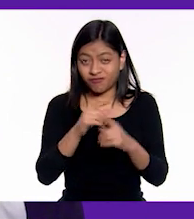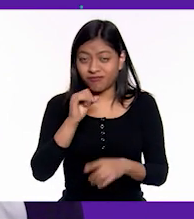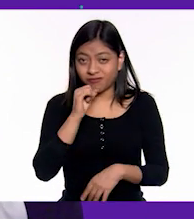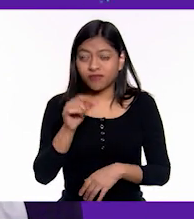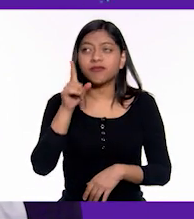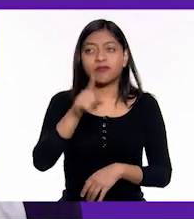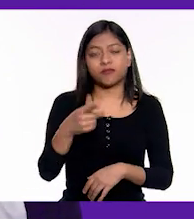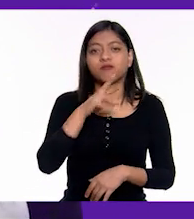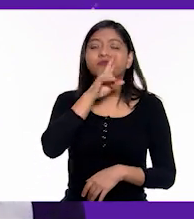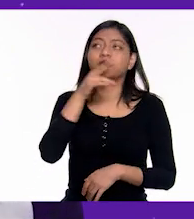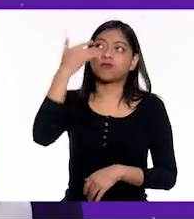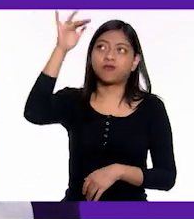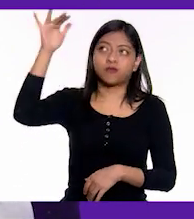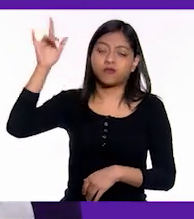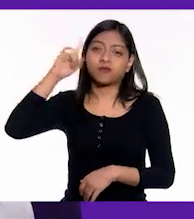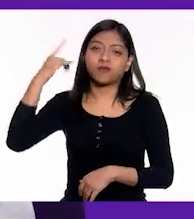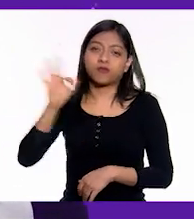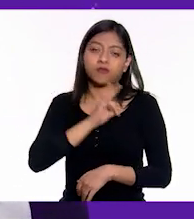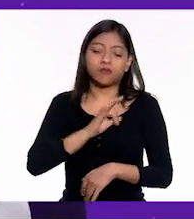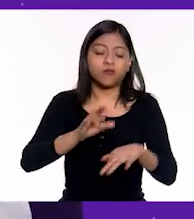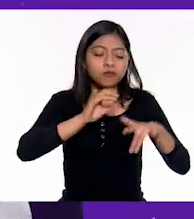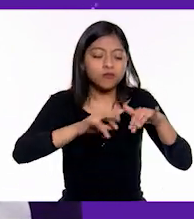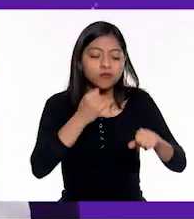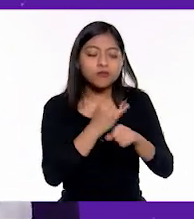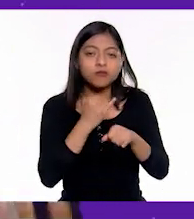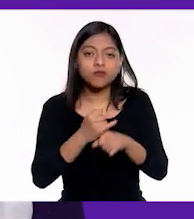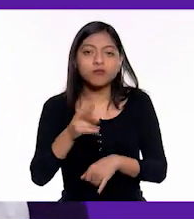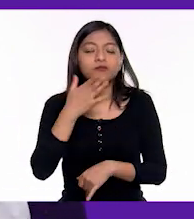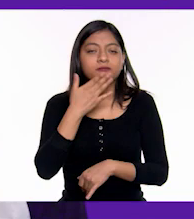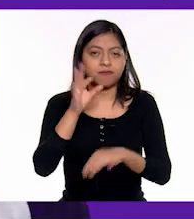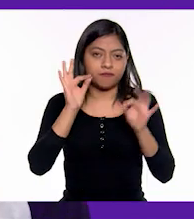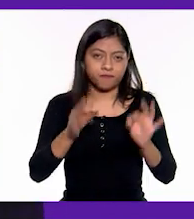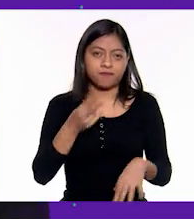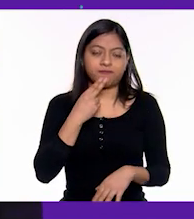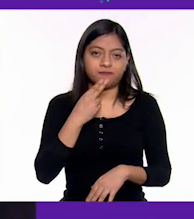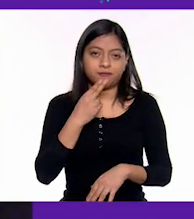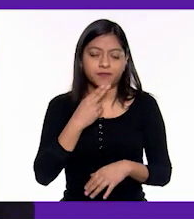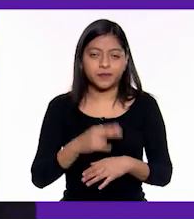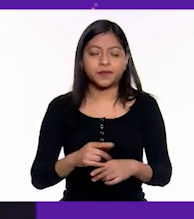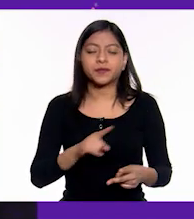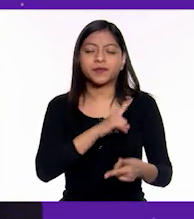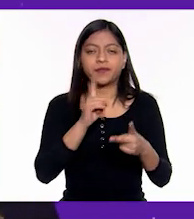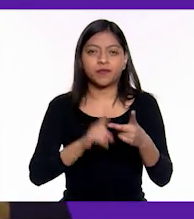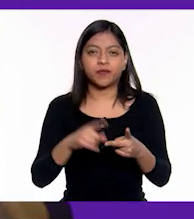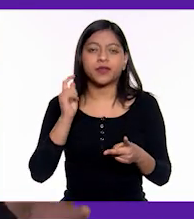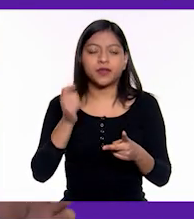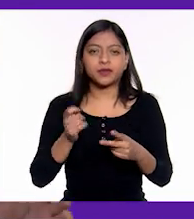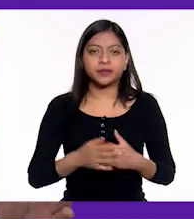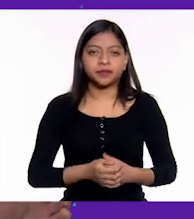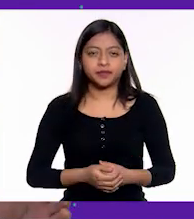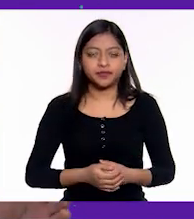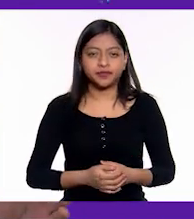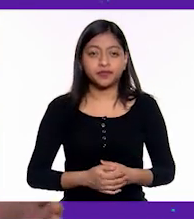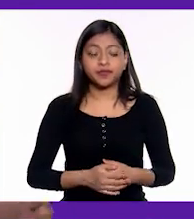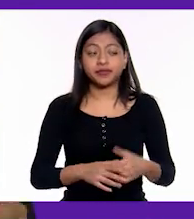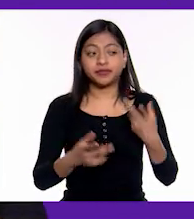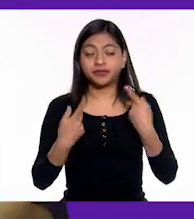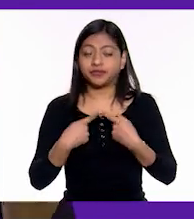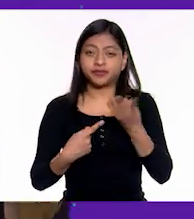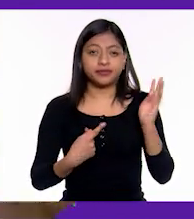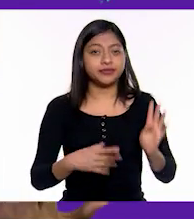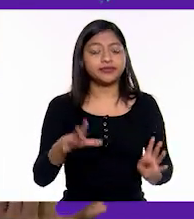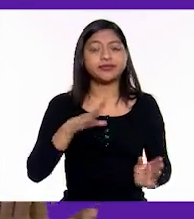apoyo y acompañamiento de nuestros padres, madres o tutores. En segundo lugar, todos tenemos derecho a